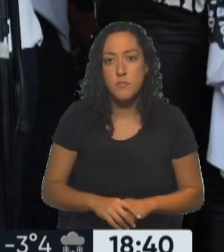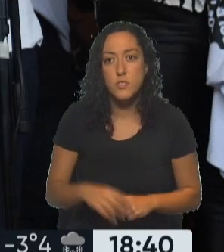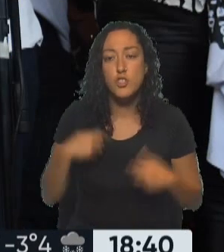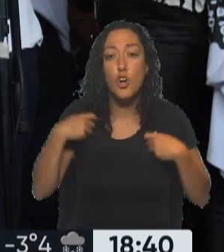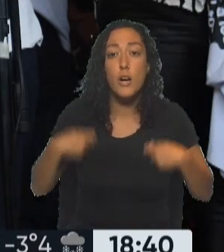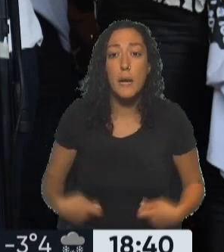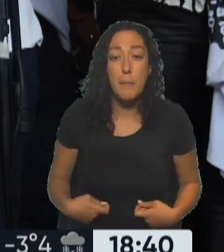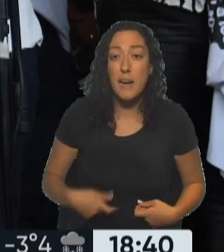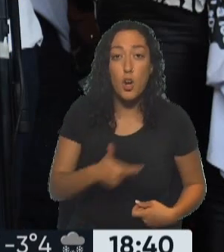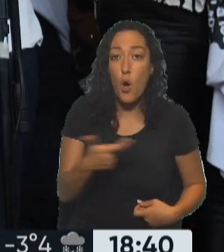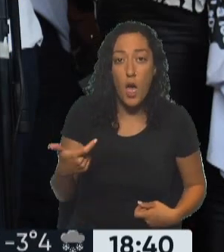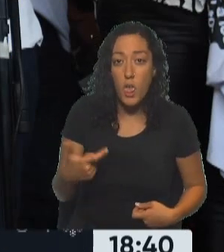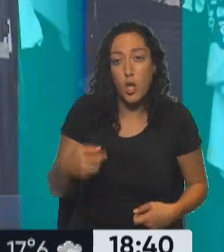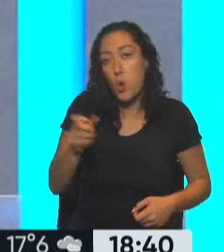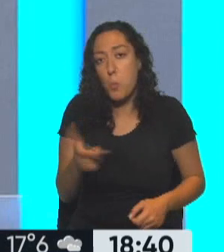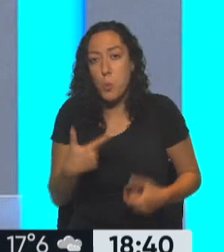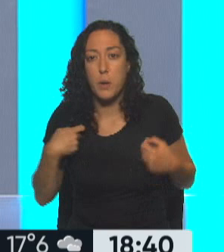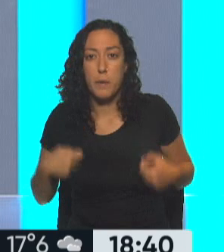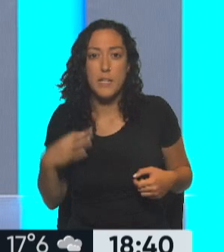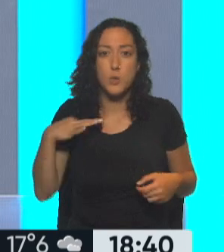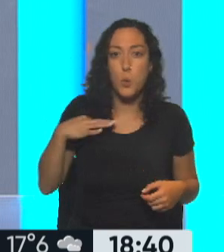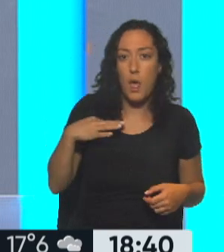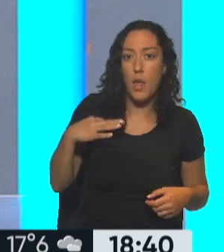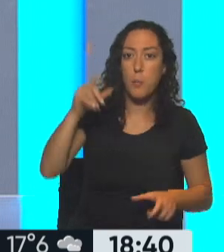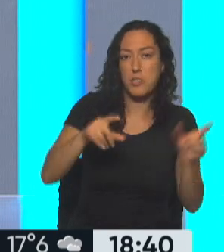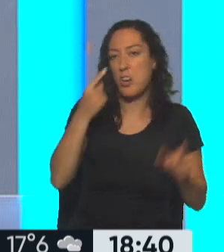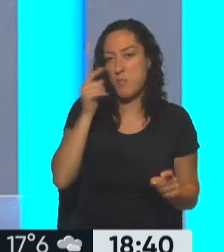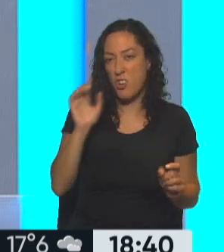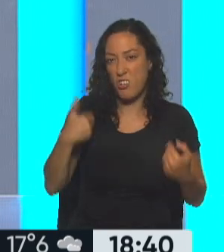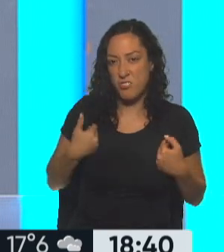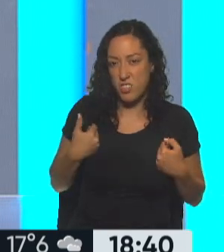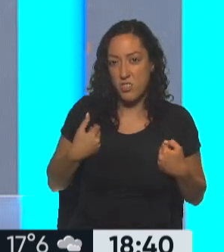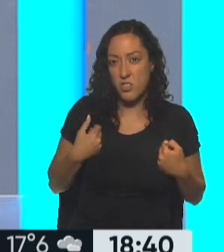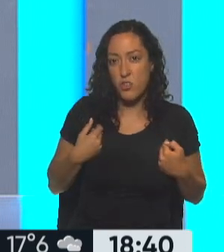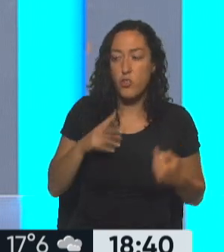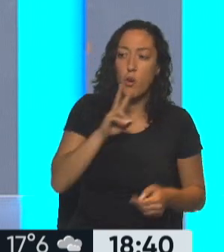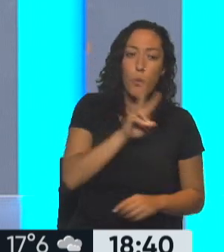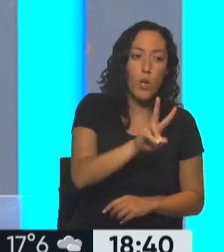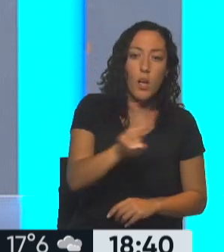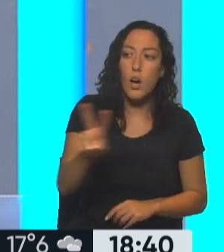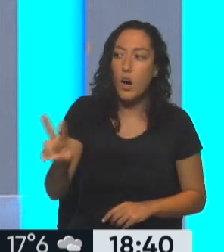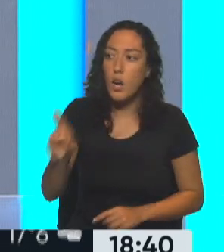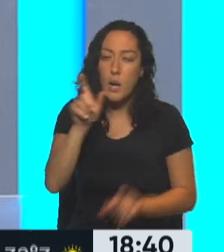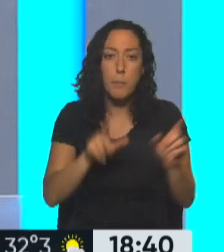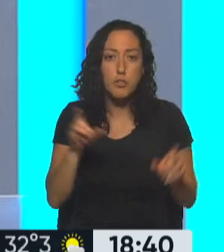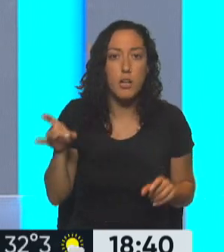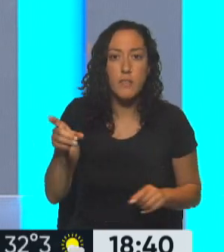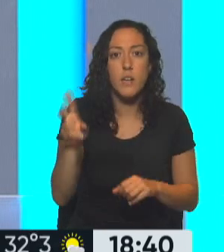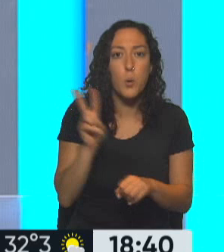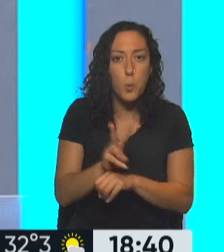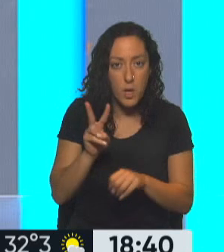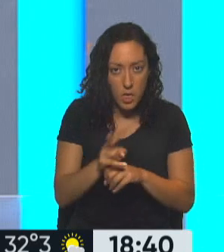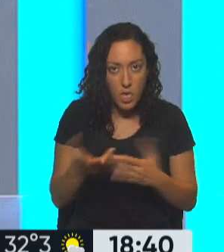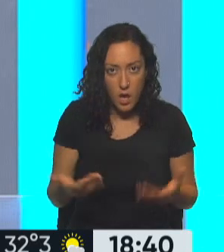un ciudadano a pie y soy un ciudadano que nadie nota, los veo como la gente cuida los trenes. Tal cual. Si vas